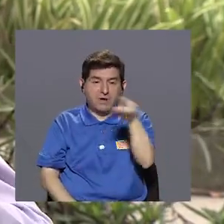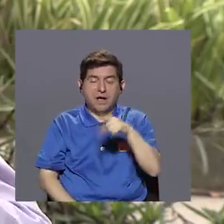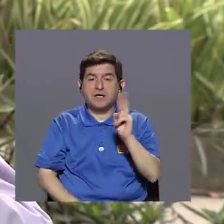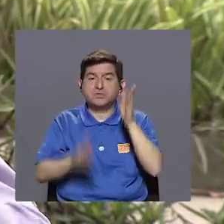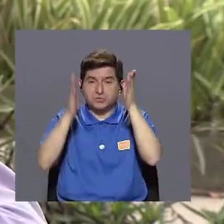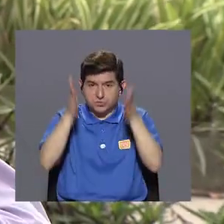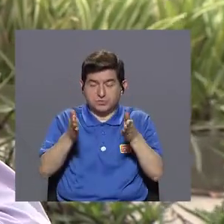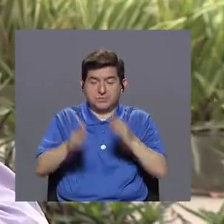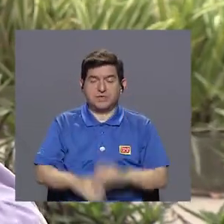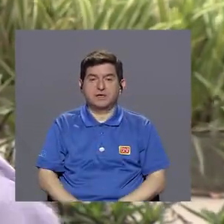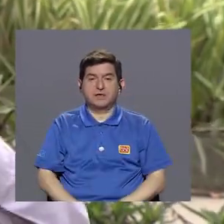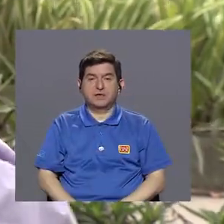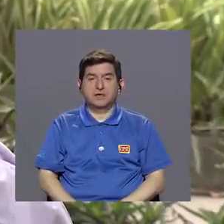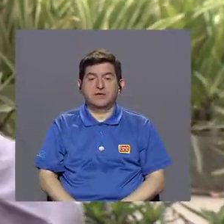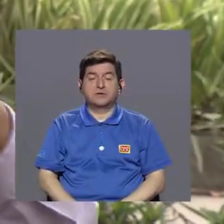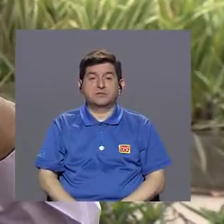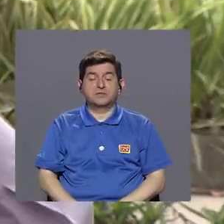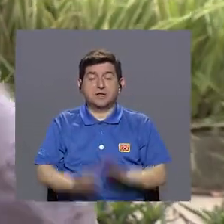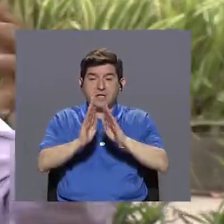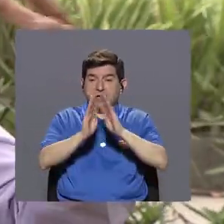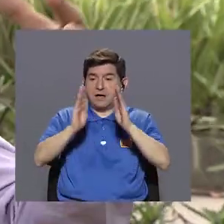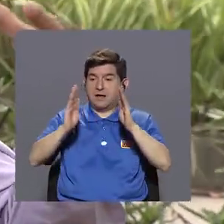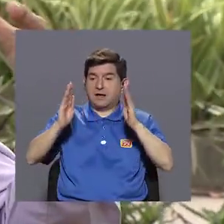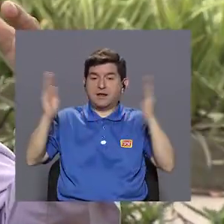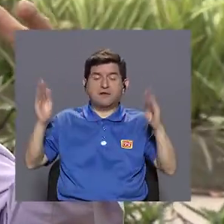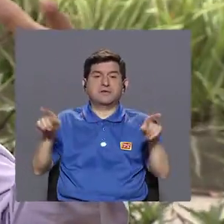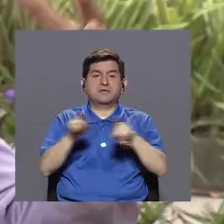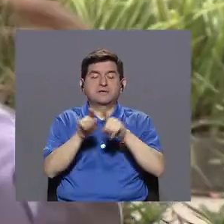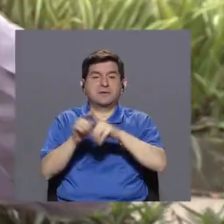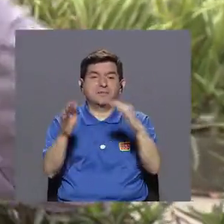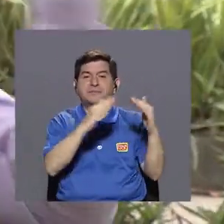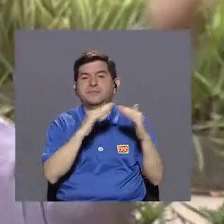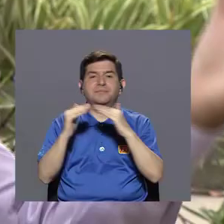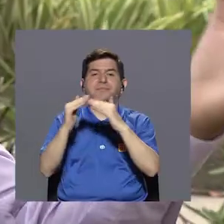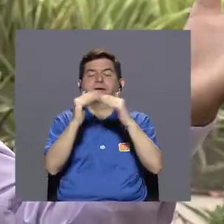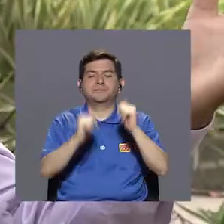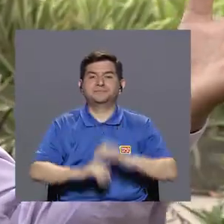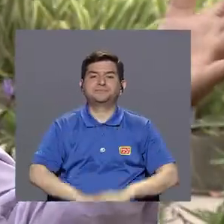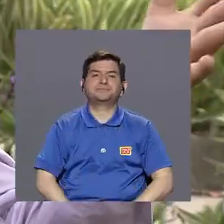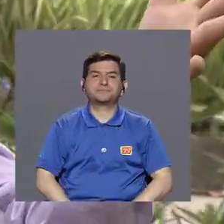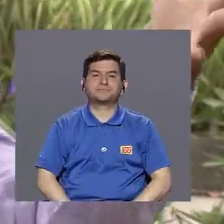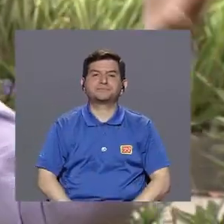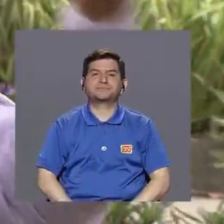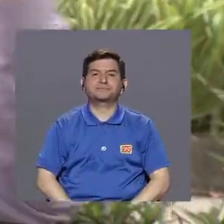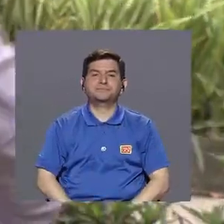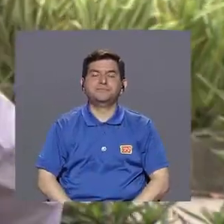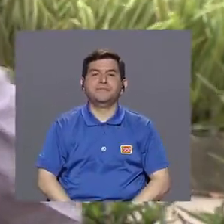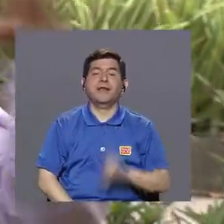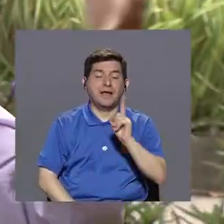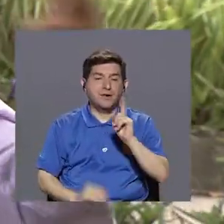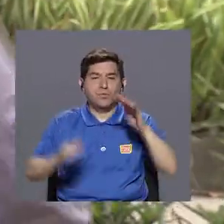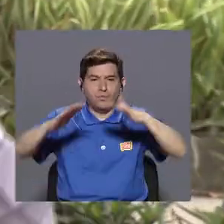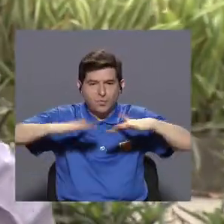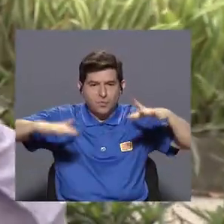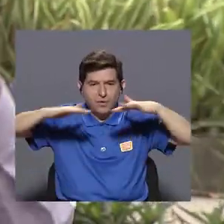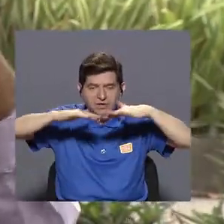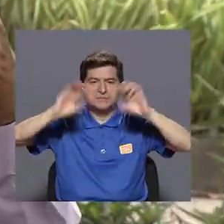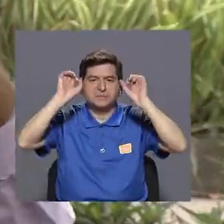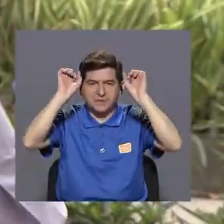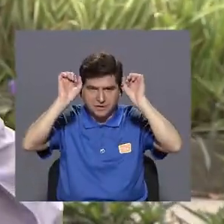estos compañeros, y conforme se fue abriendo, se abrió más a la comunidad. Entonces, es un